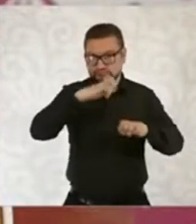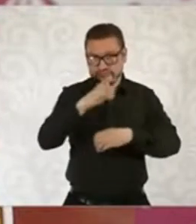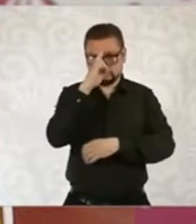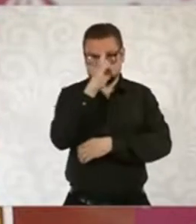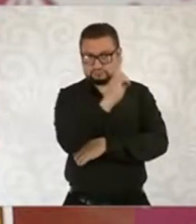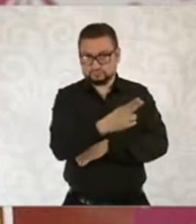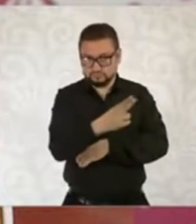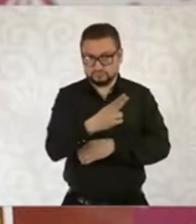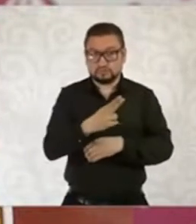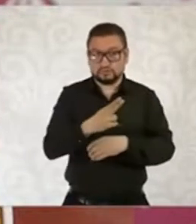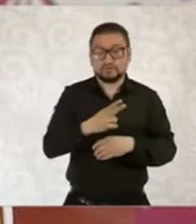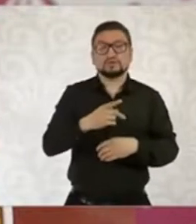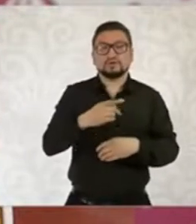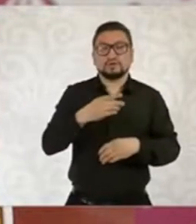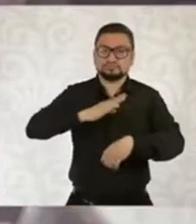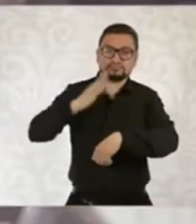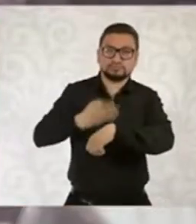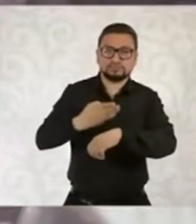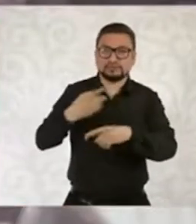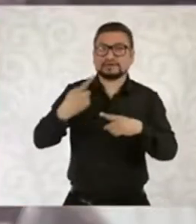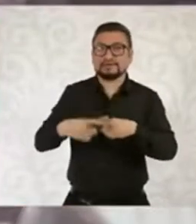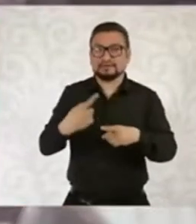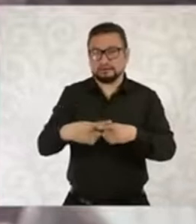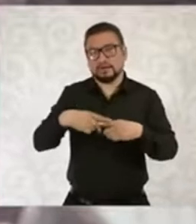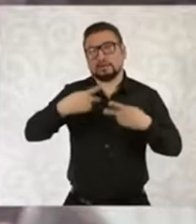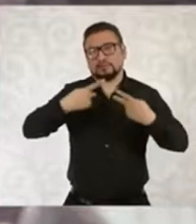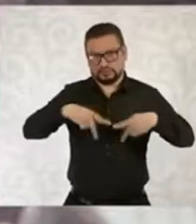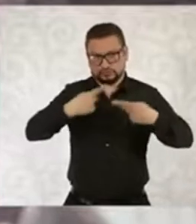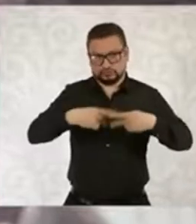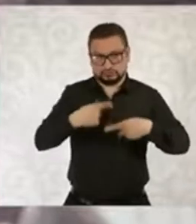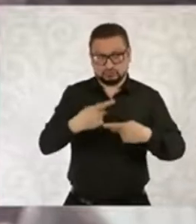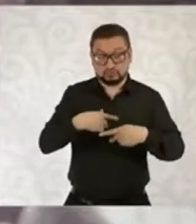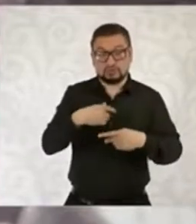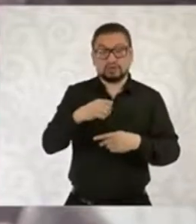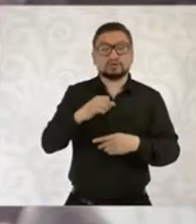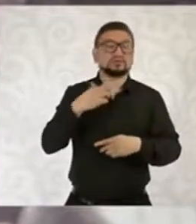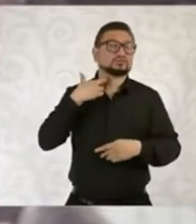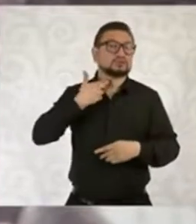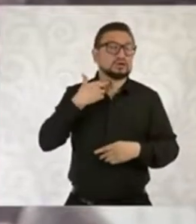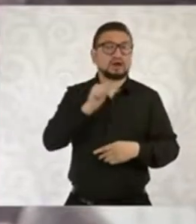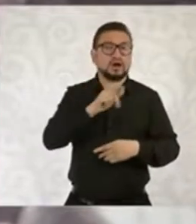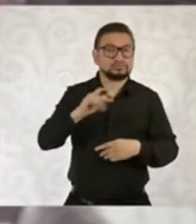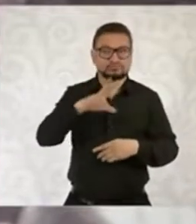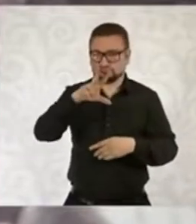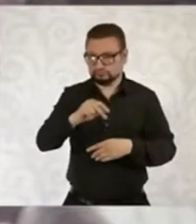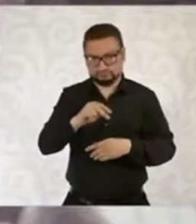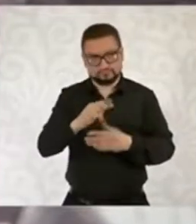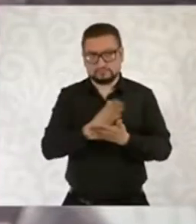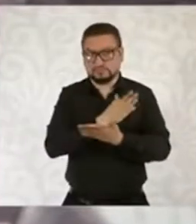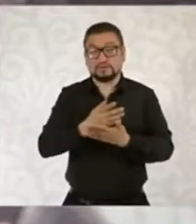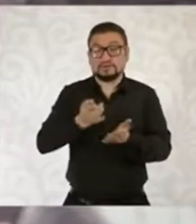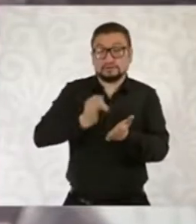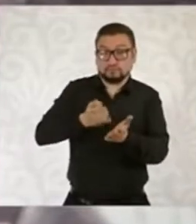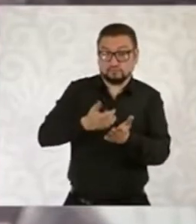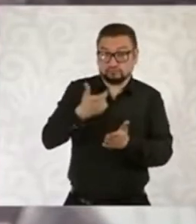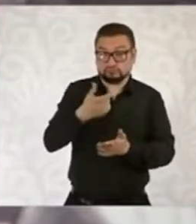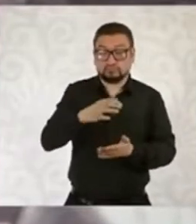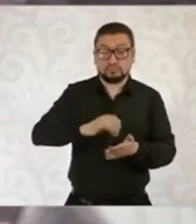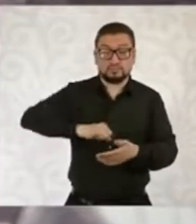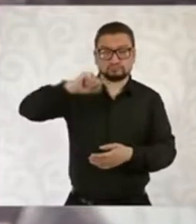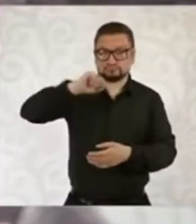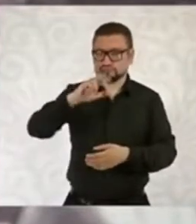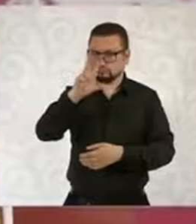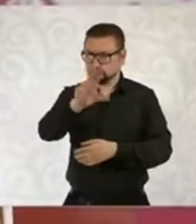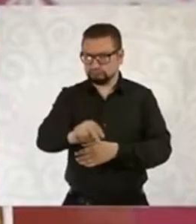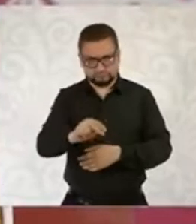por una persona y no por un algoritmo. Asimismo, no cambia el régimen fiscal, no hay aumento de impuestos, no hay